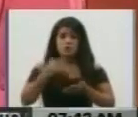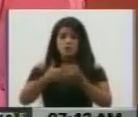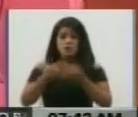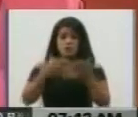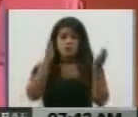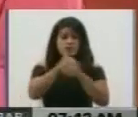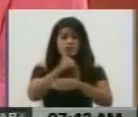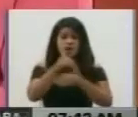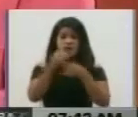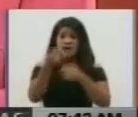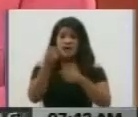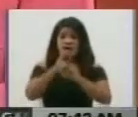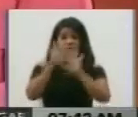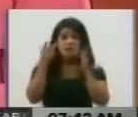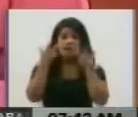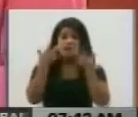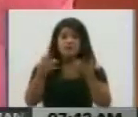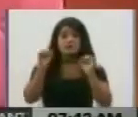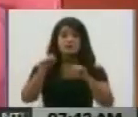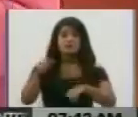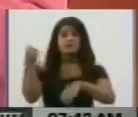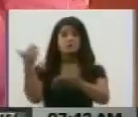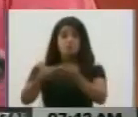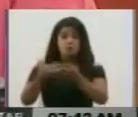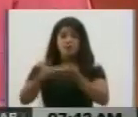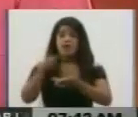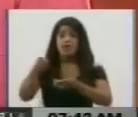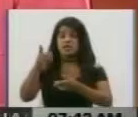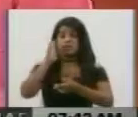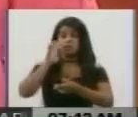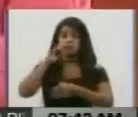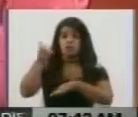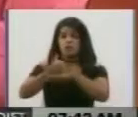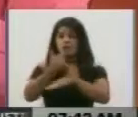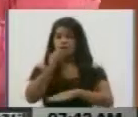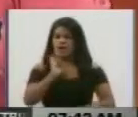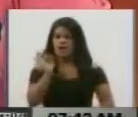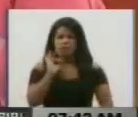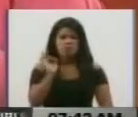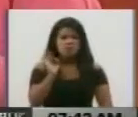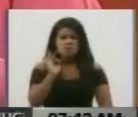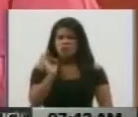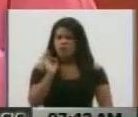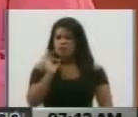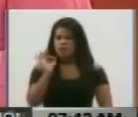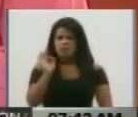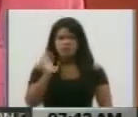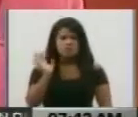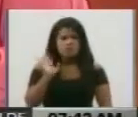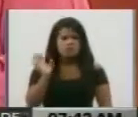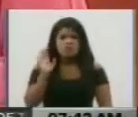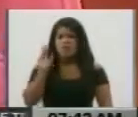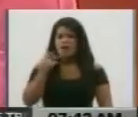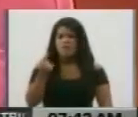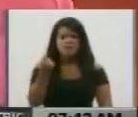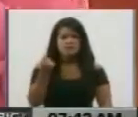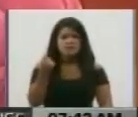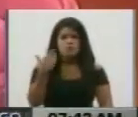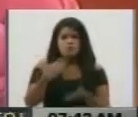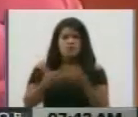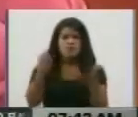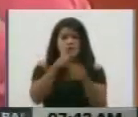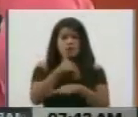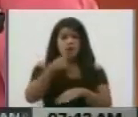pudieron demostrar que ella participó en ningún acto terrorista ni de ninguna acción determinada, sino que sencillamente así, por el, digamos, el